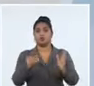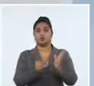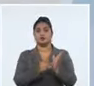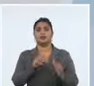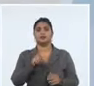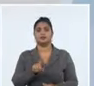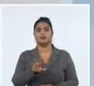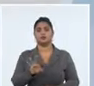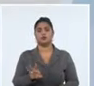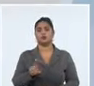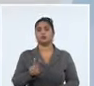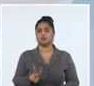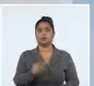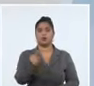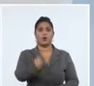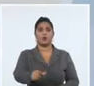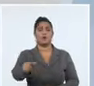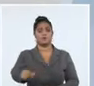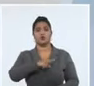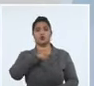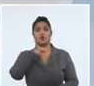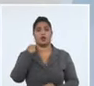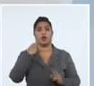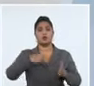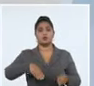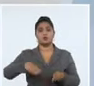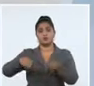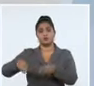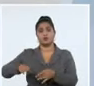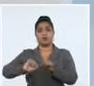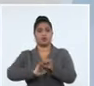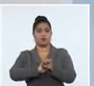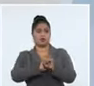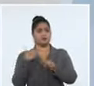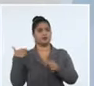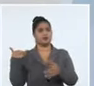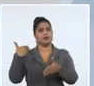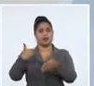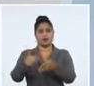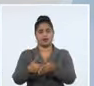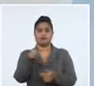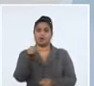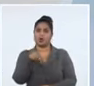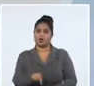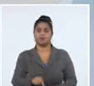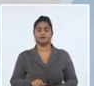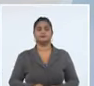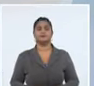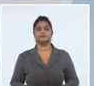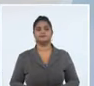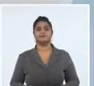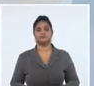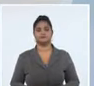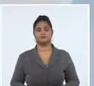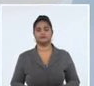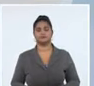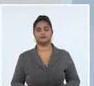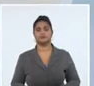8.182 fallecidos en Cuba durante toda la pandemia. Esto hace que la letalidad